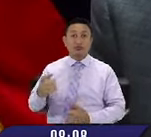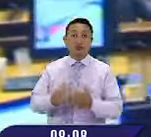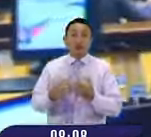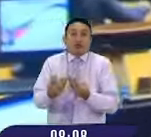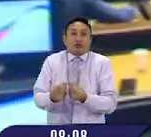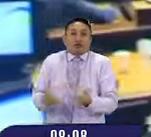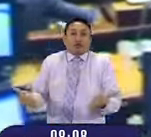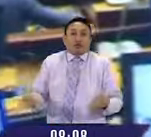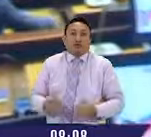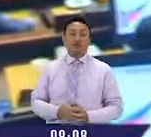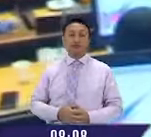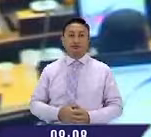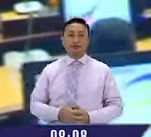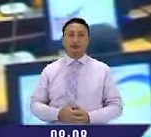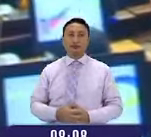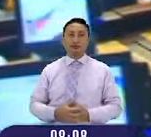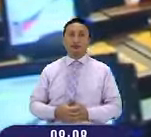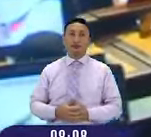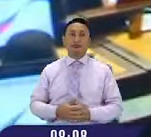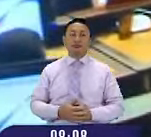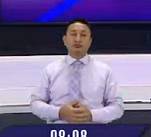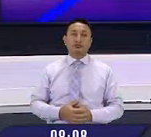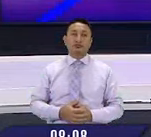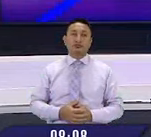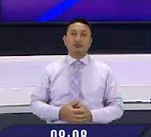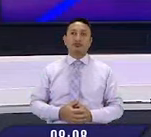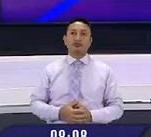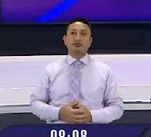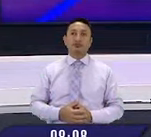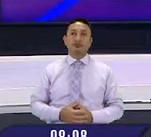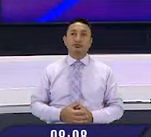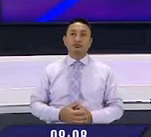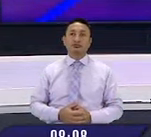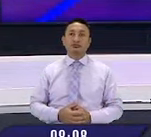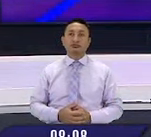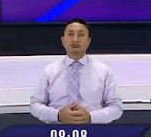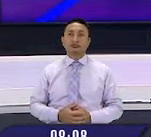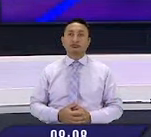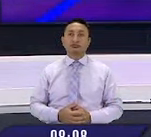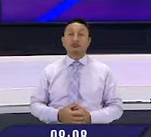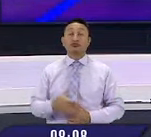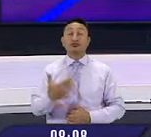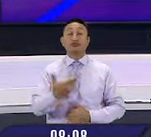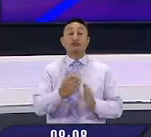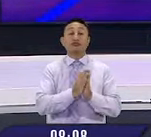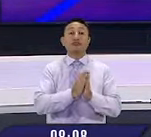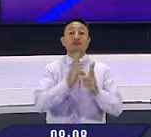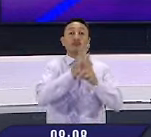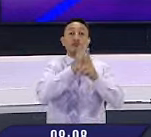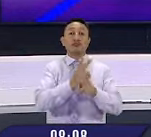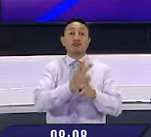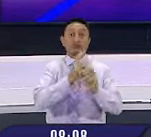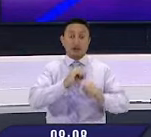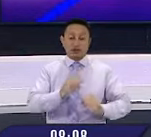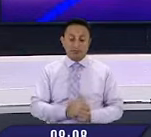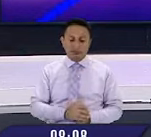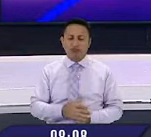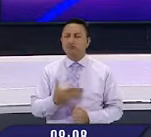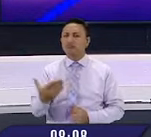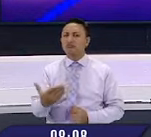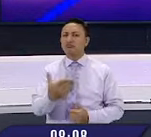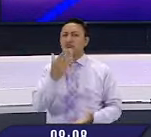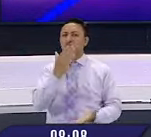problemas. Informó Jorge Escobar. Y con la presentación de una acción de protección con medidas cautelares, se